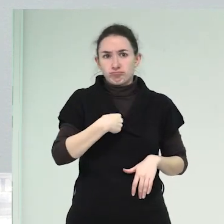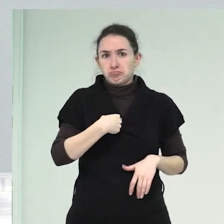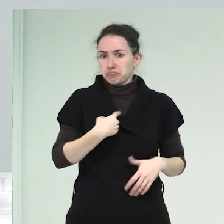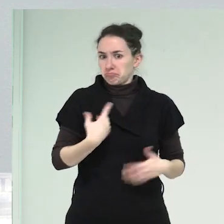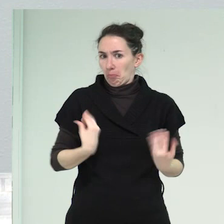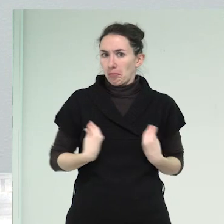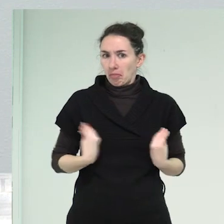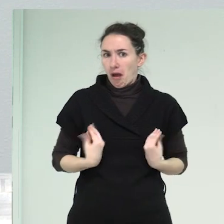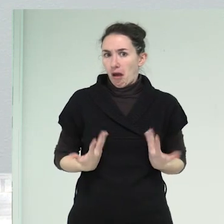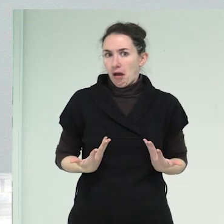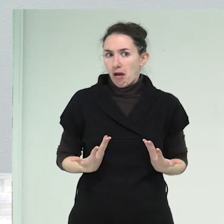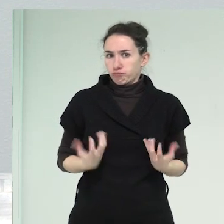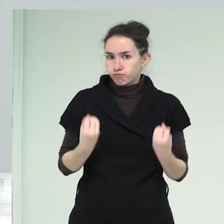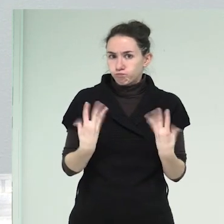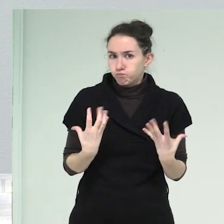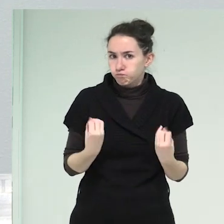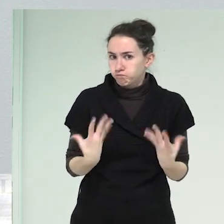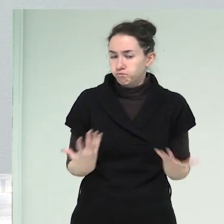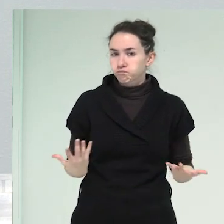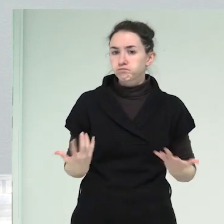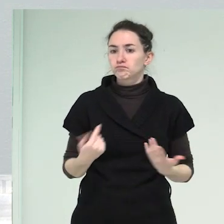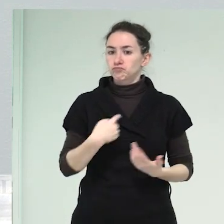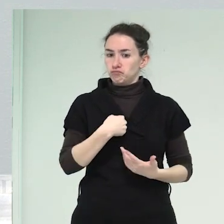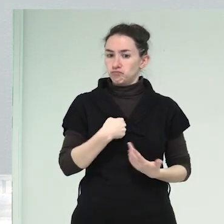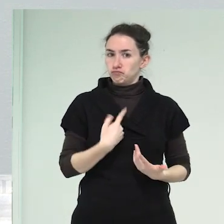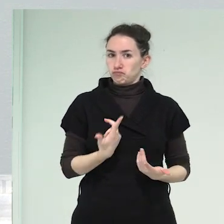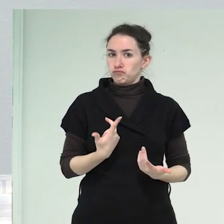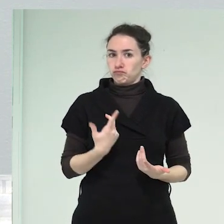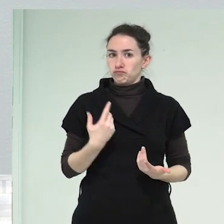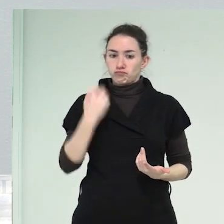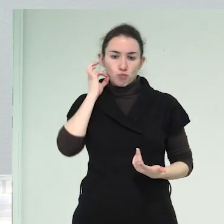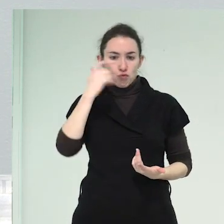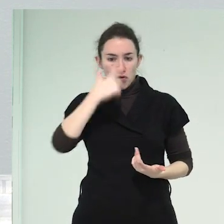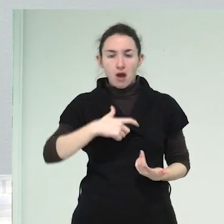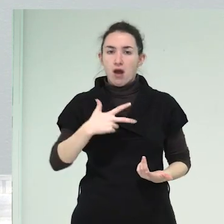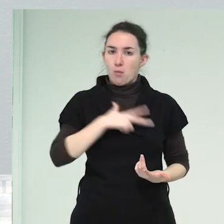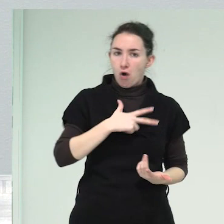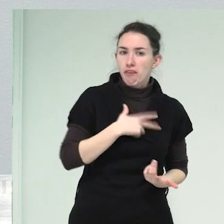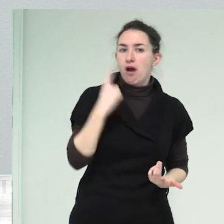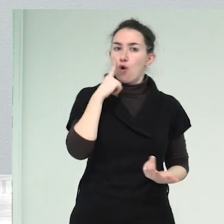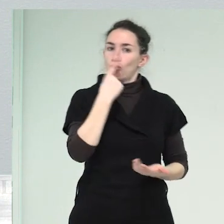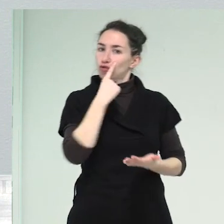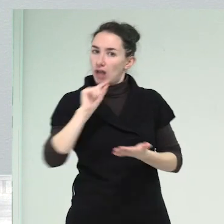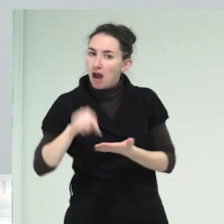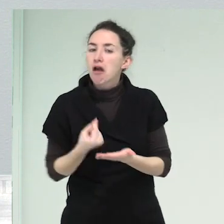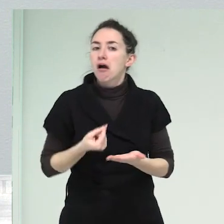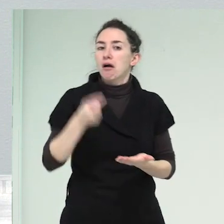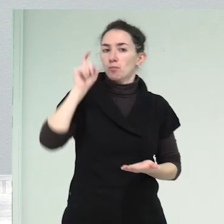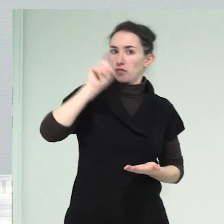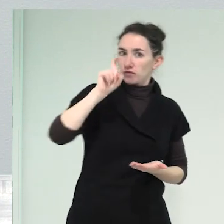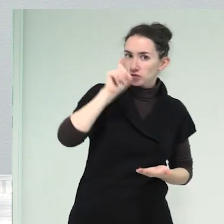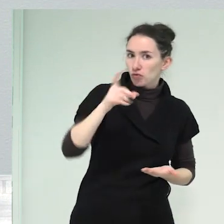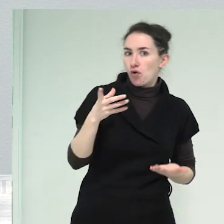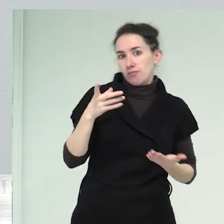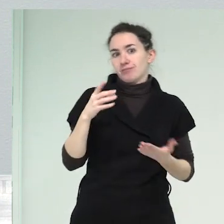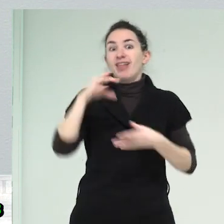más resuelta. Era una mujer abogada, era notaria, era profesora, y hablo en era, ¿no? Era